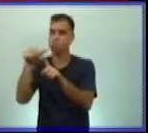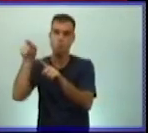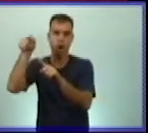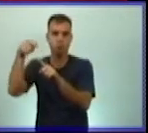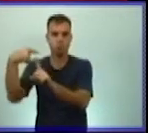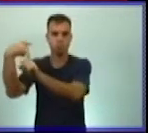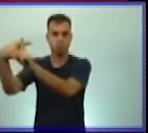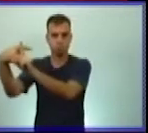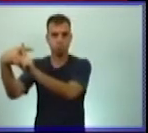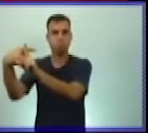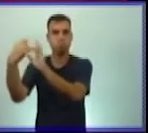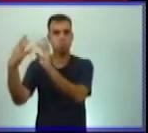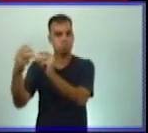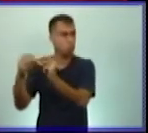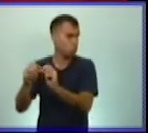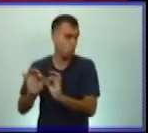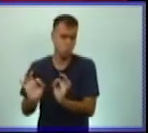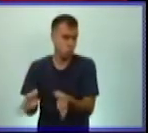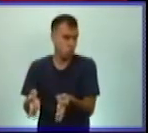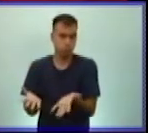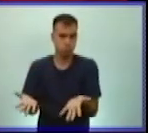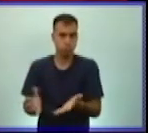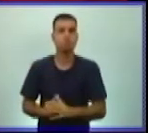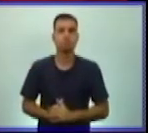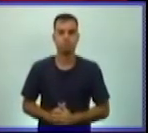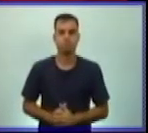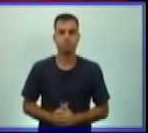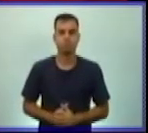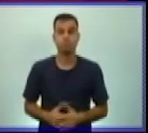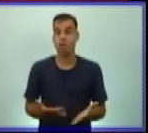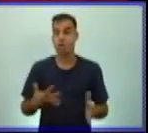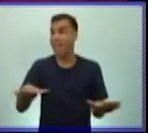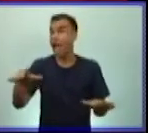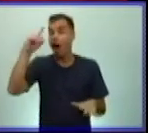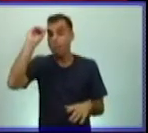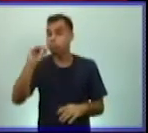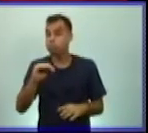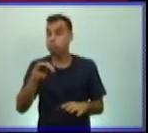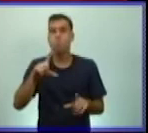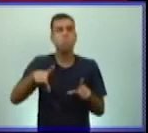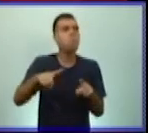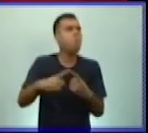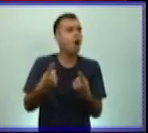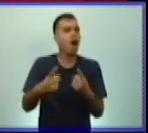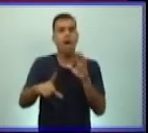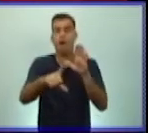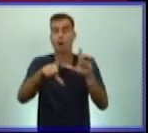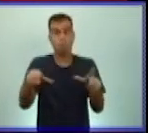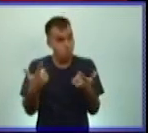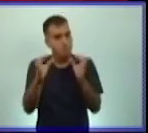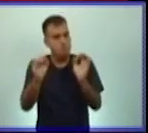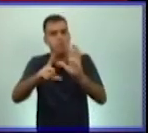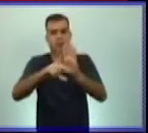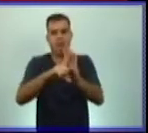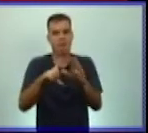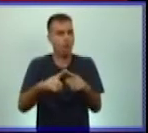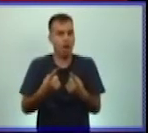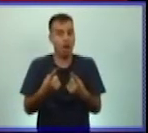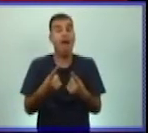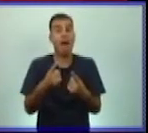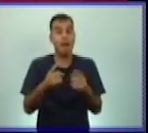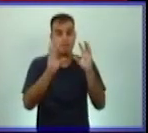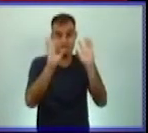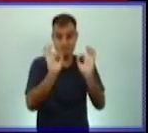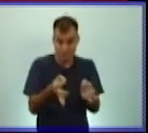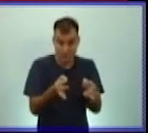todas las sustancias que se producen, pero además sabemos por qué se cumple la ley de conservación de la masa. Y es porque la cantidad